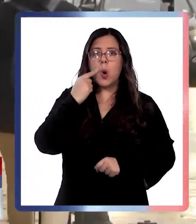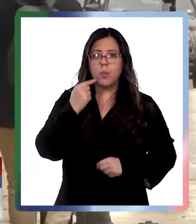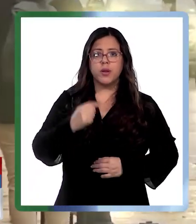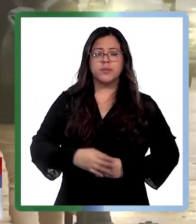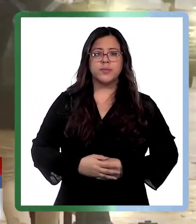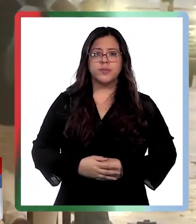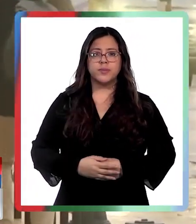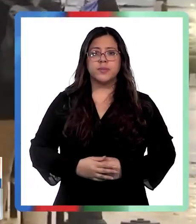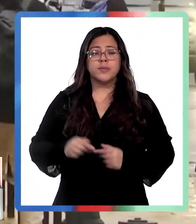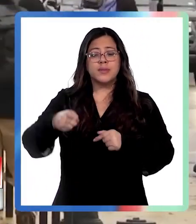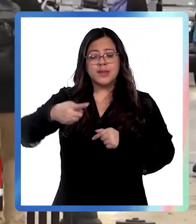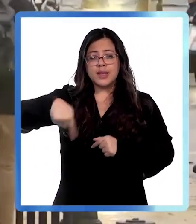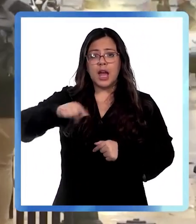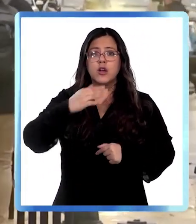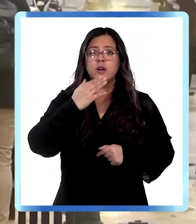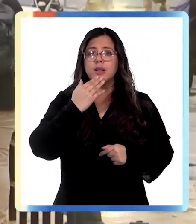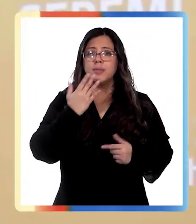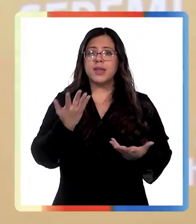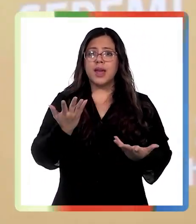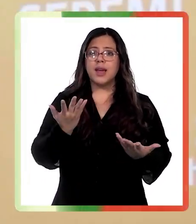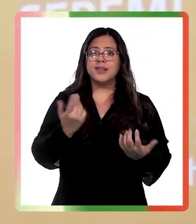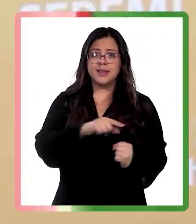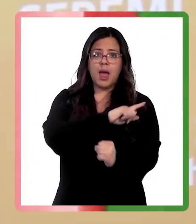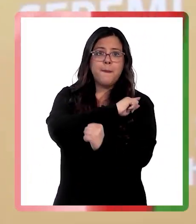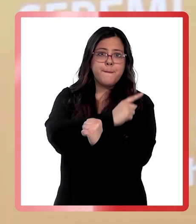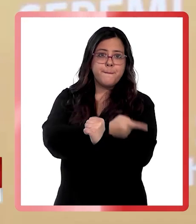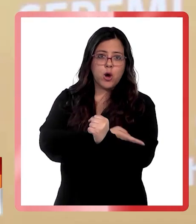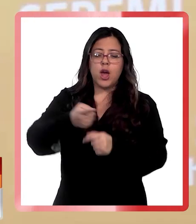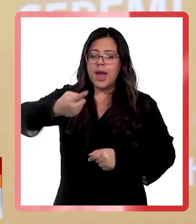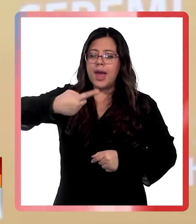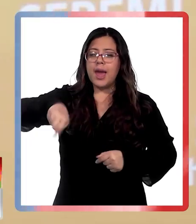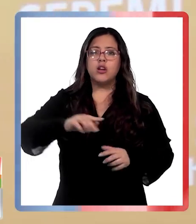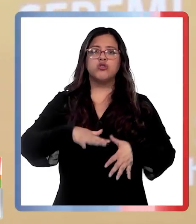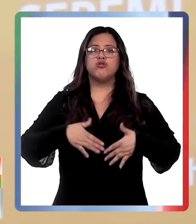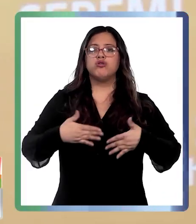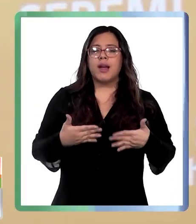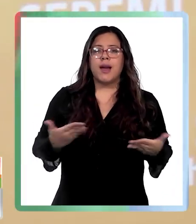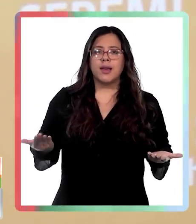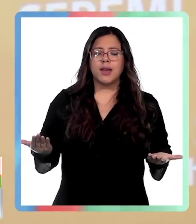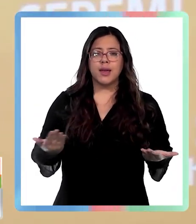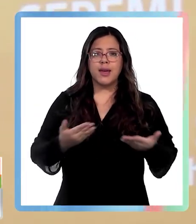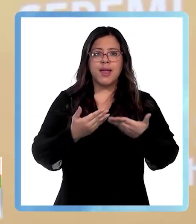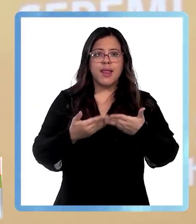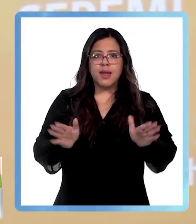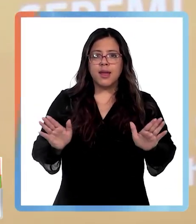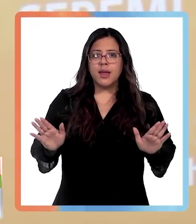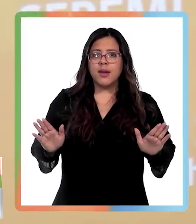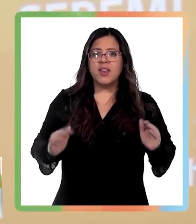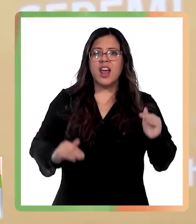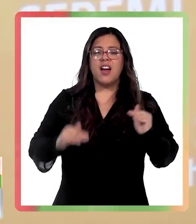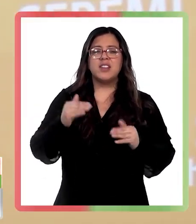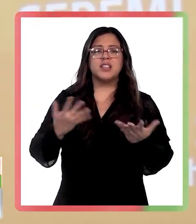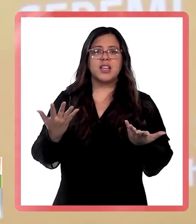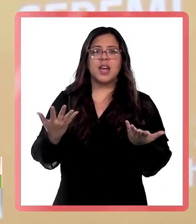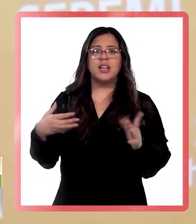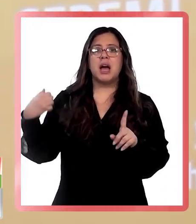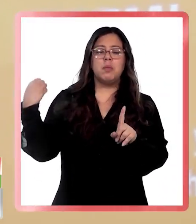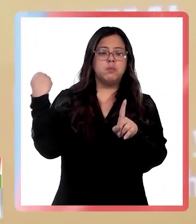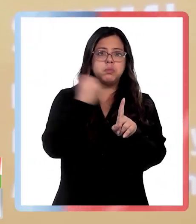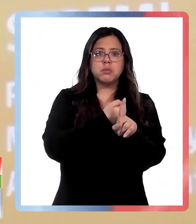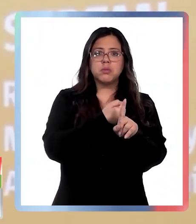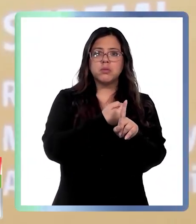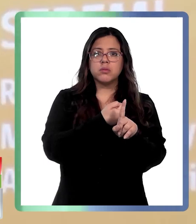de los hombres. Lo que a ellos también les da cierto poder y se sienten con la libertad a veces de